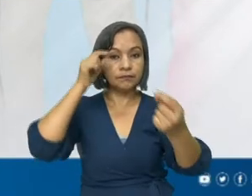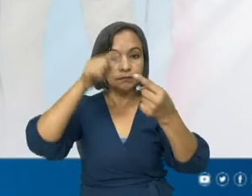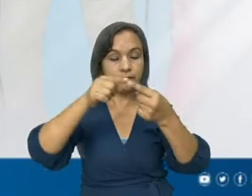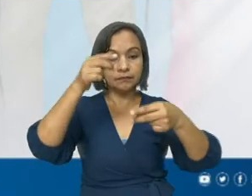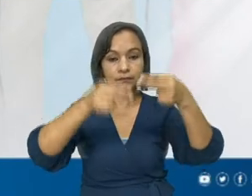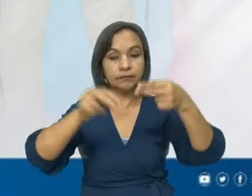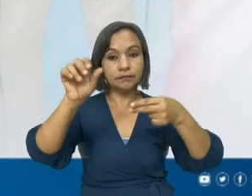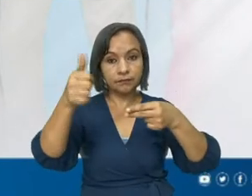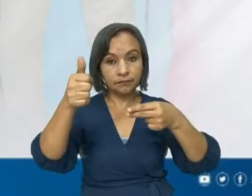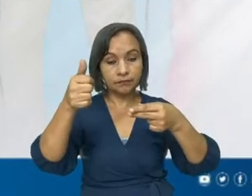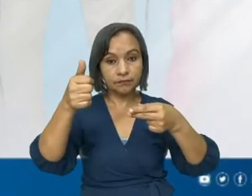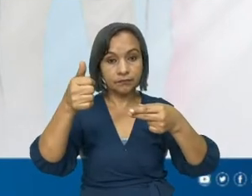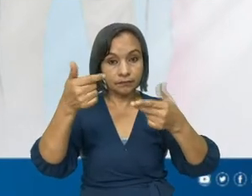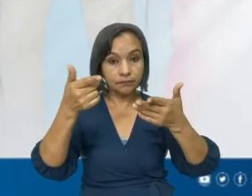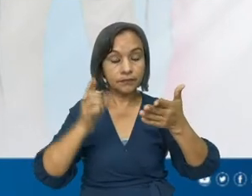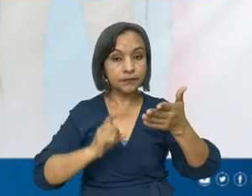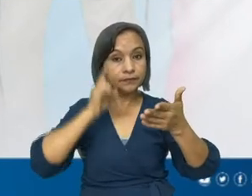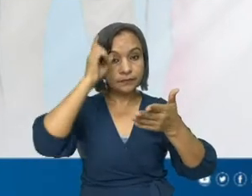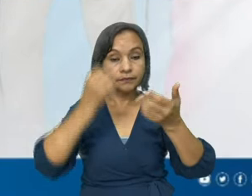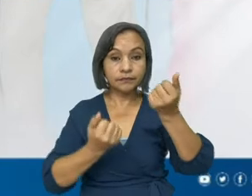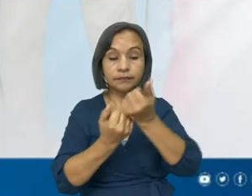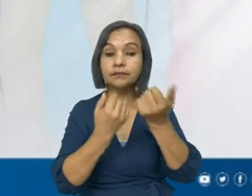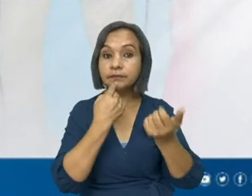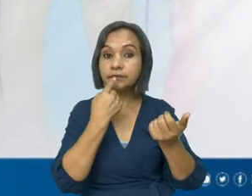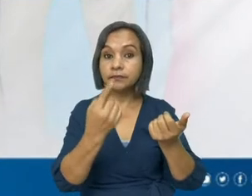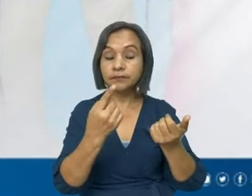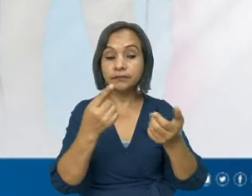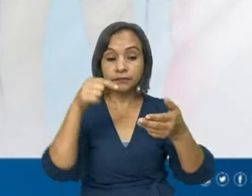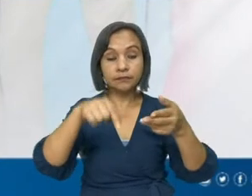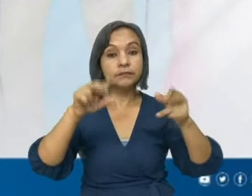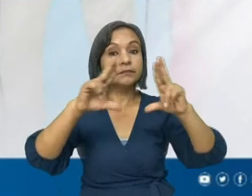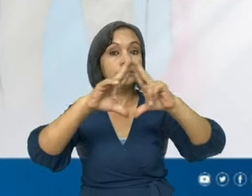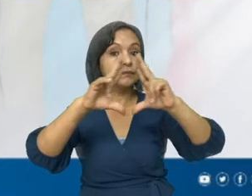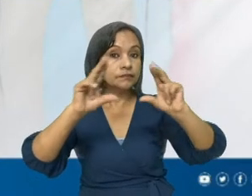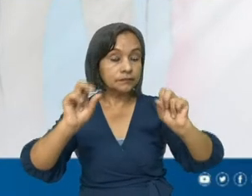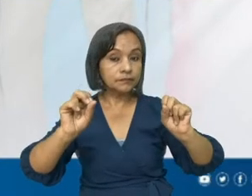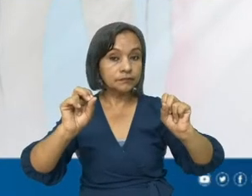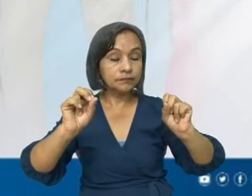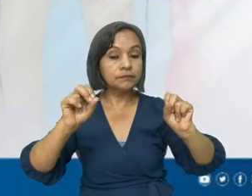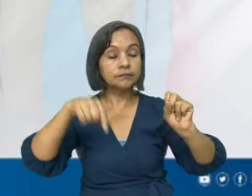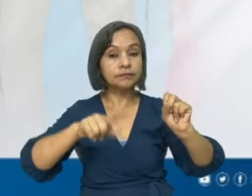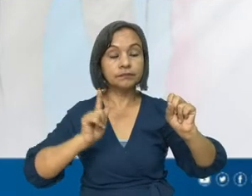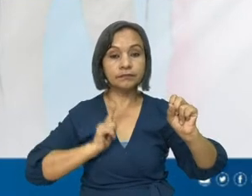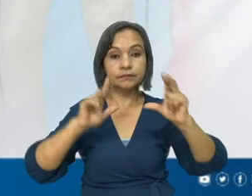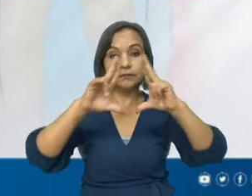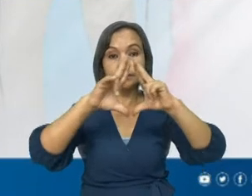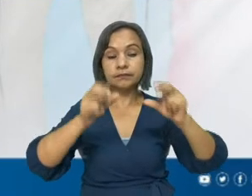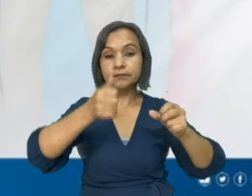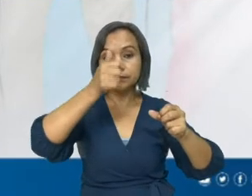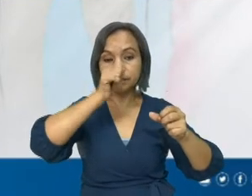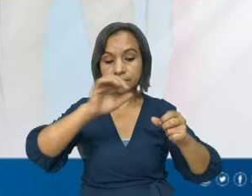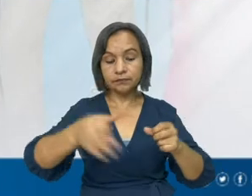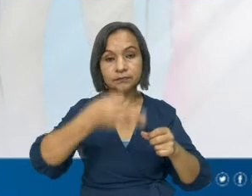de desarrollo sostenible. Entonces aquí nos indican de que en Nicaragua nosotros tenemos agua